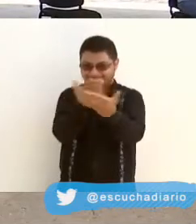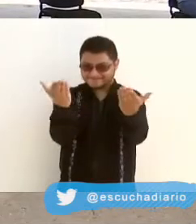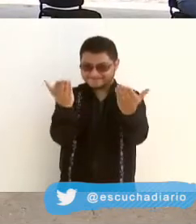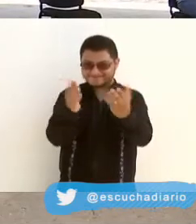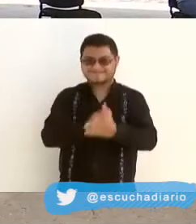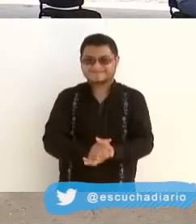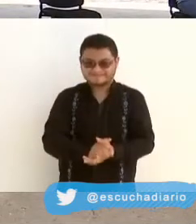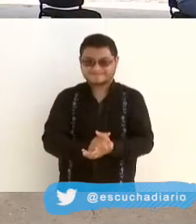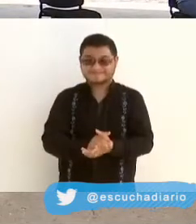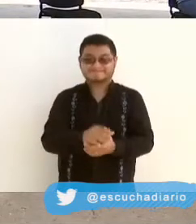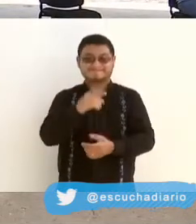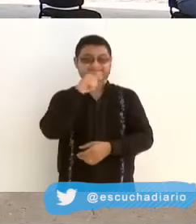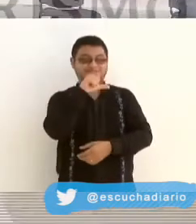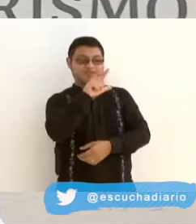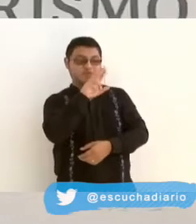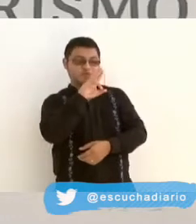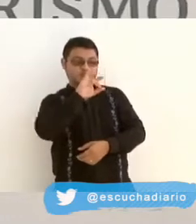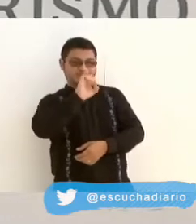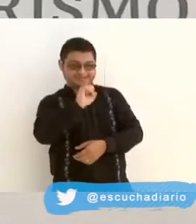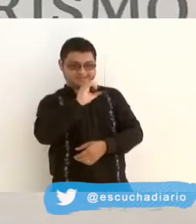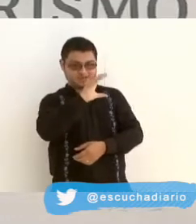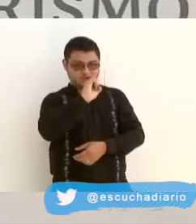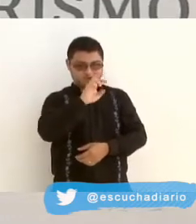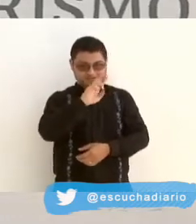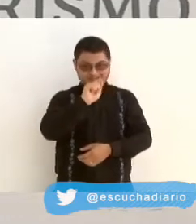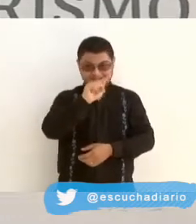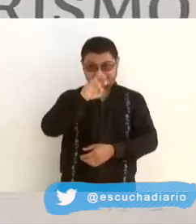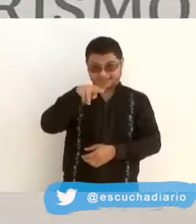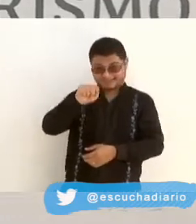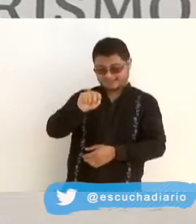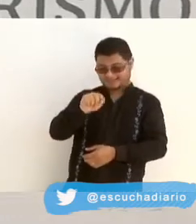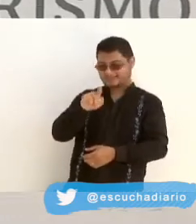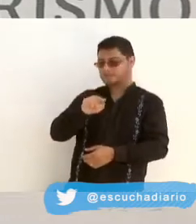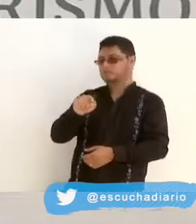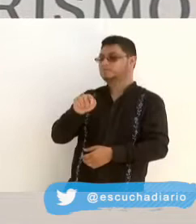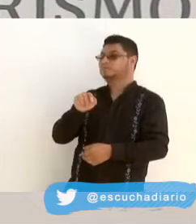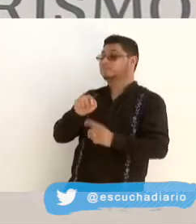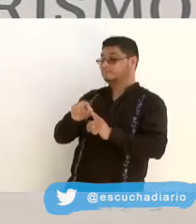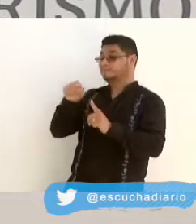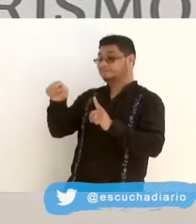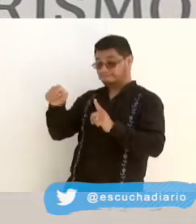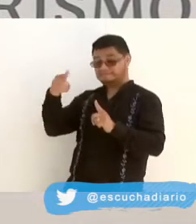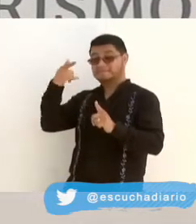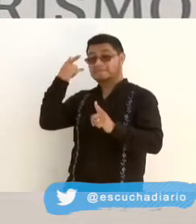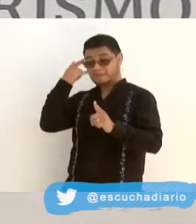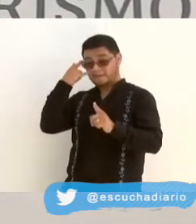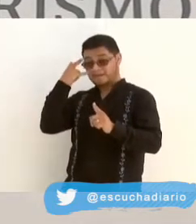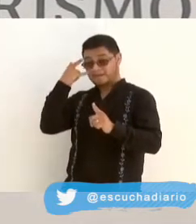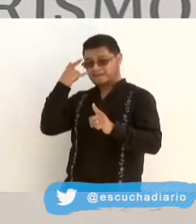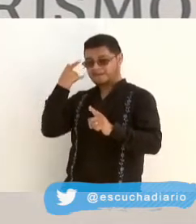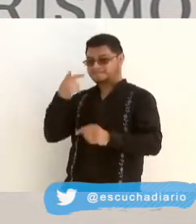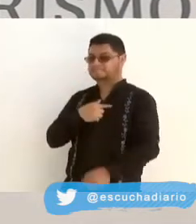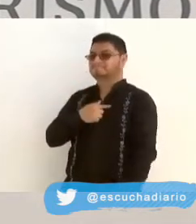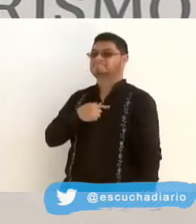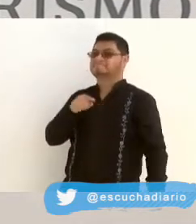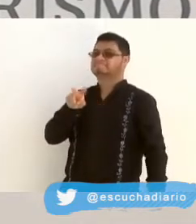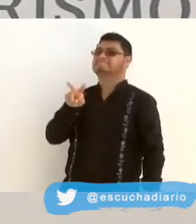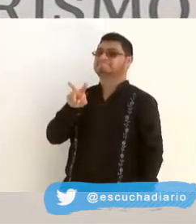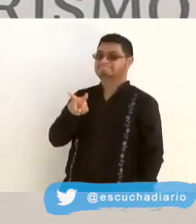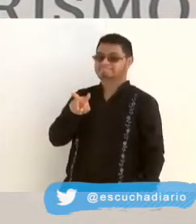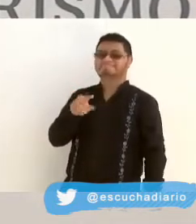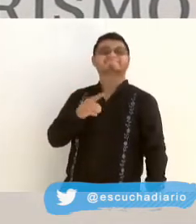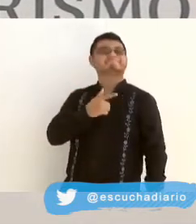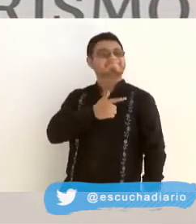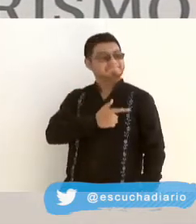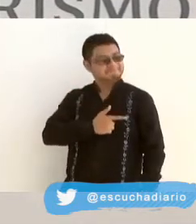de Ruiz Cortines, de Campeche, me da mucho gusto estar